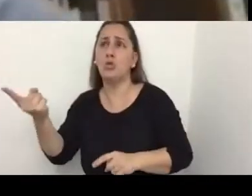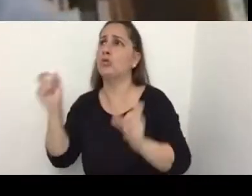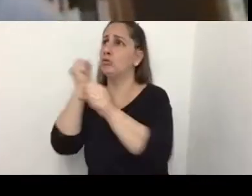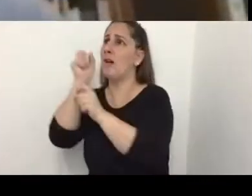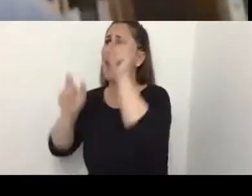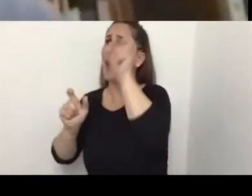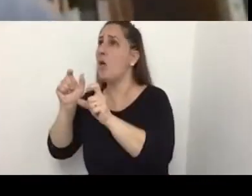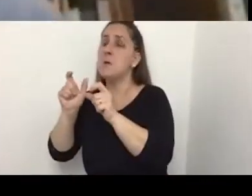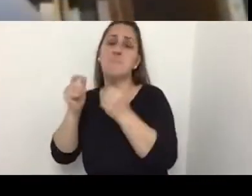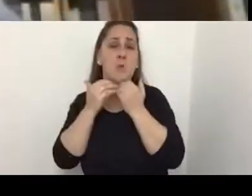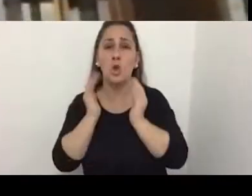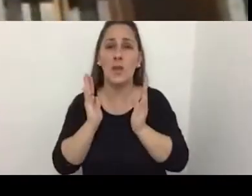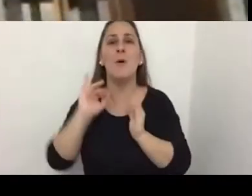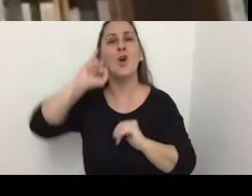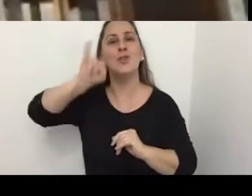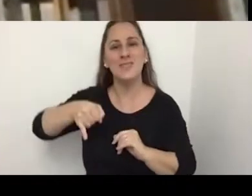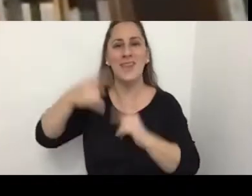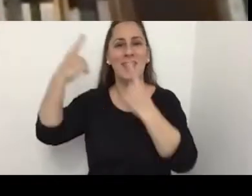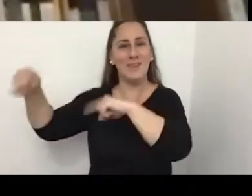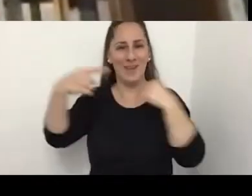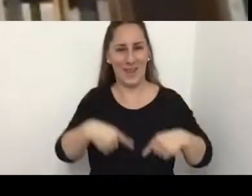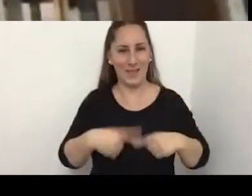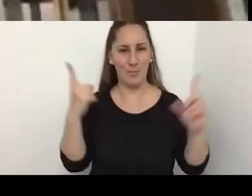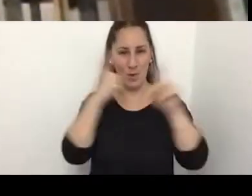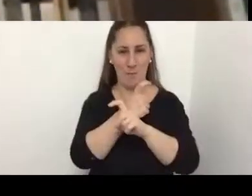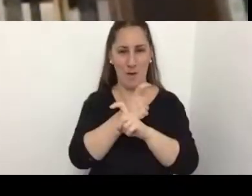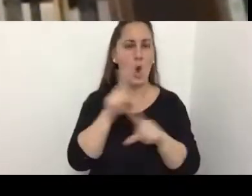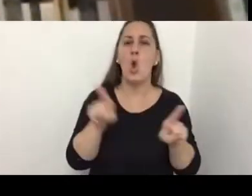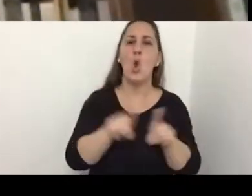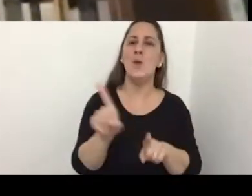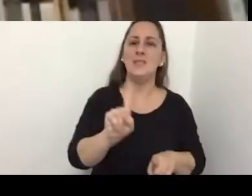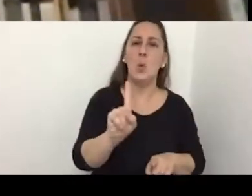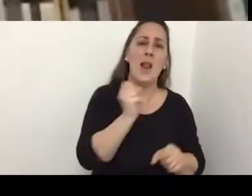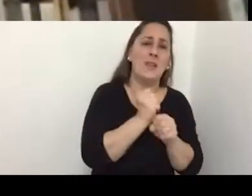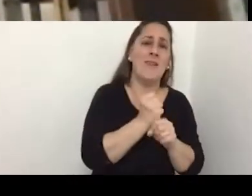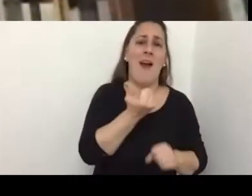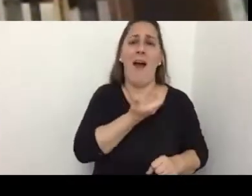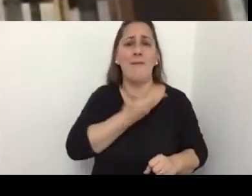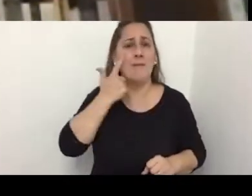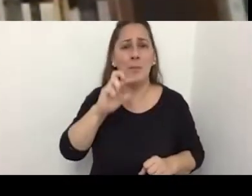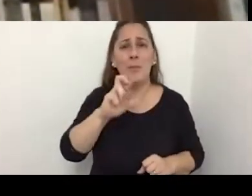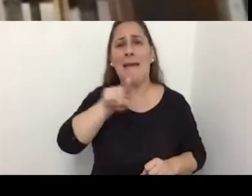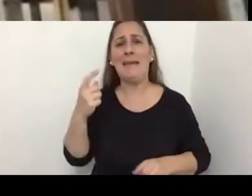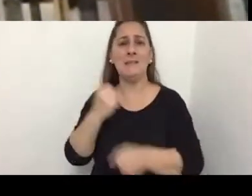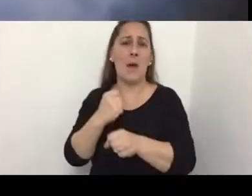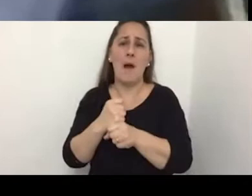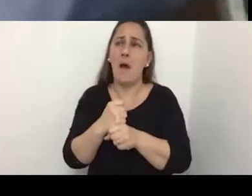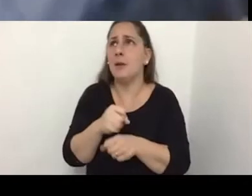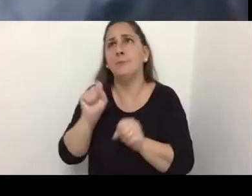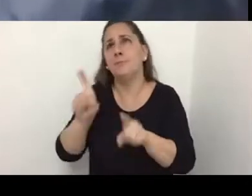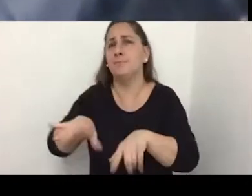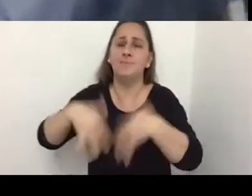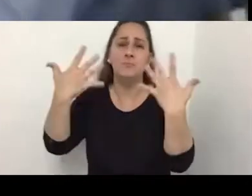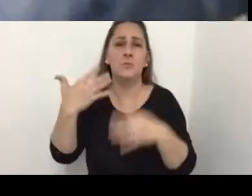distintos. Entonces no es lo mismo trabajar en AFIP que trabajar en un